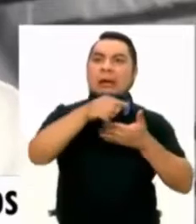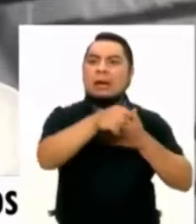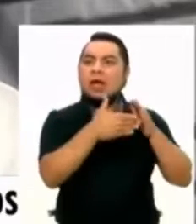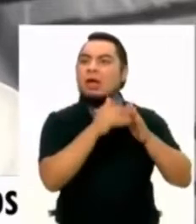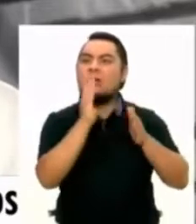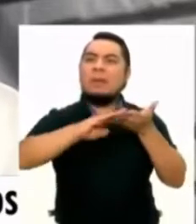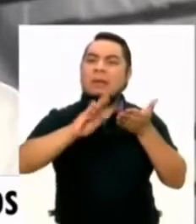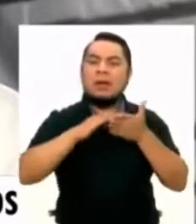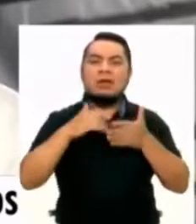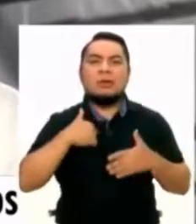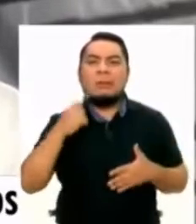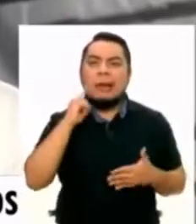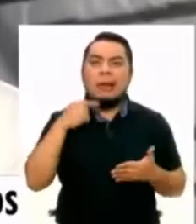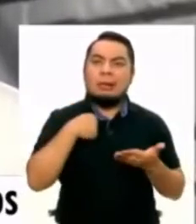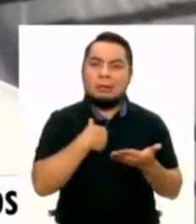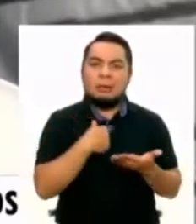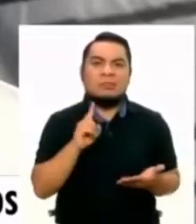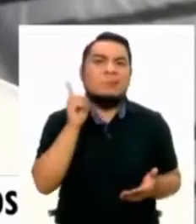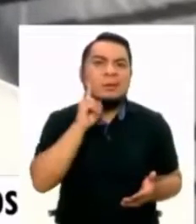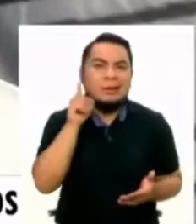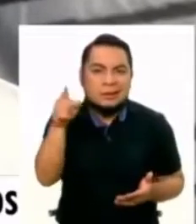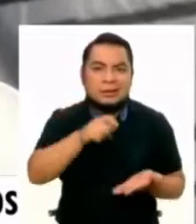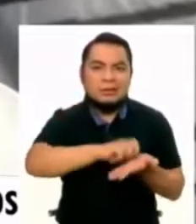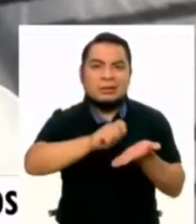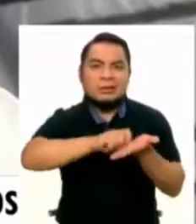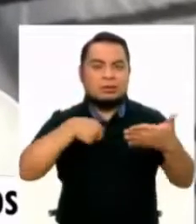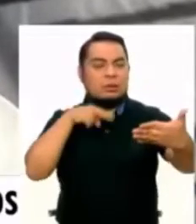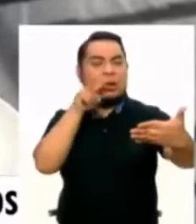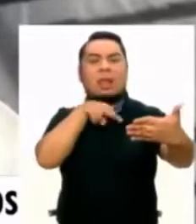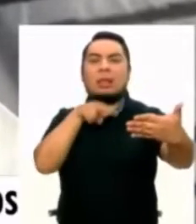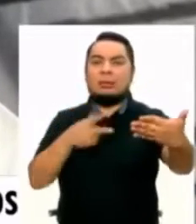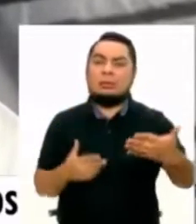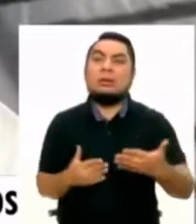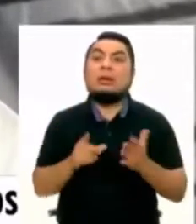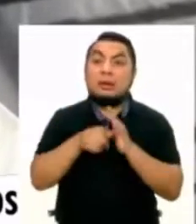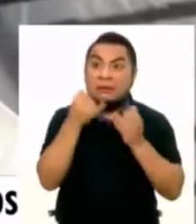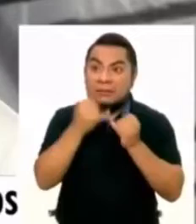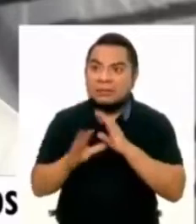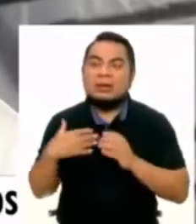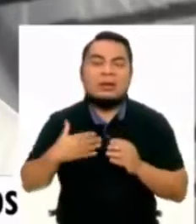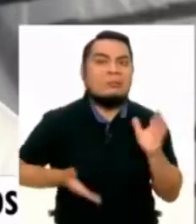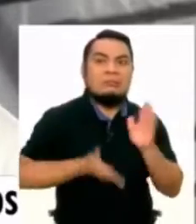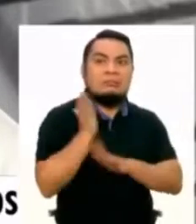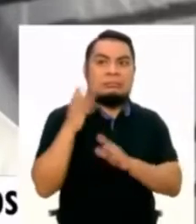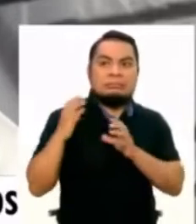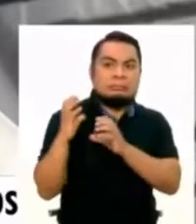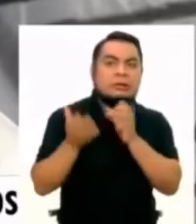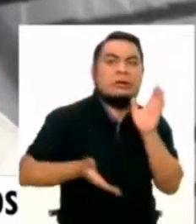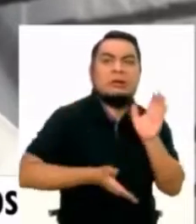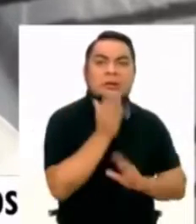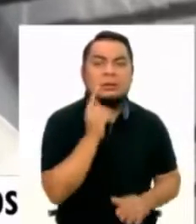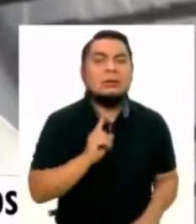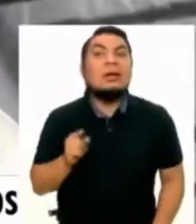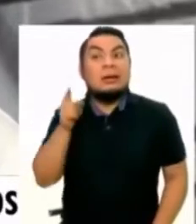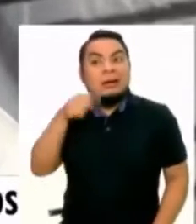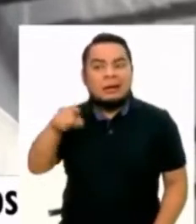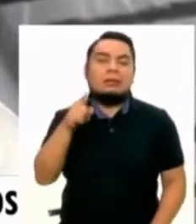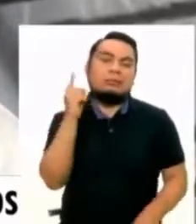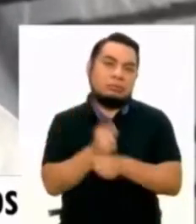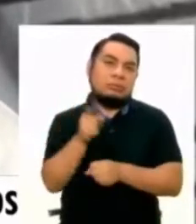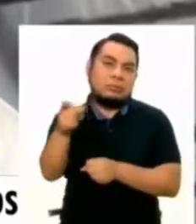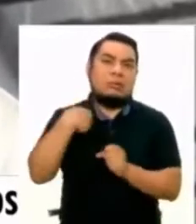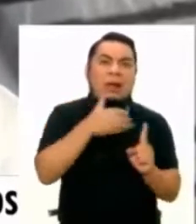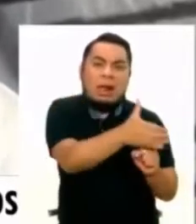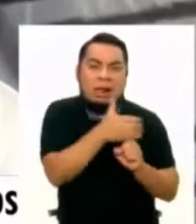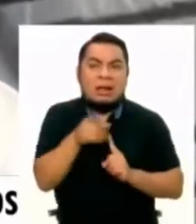verdad, y iba además en contra del trabajo que habíamos hecho la semana pasada, que era poner una denuncia grave con respecto a una persona muy,